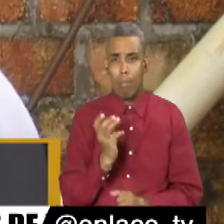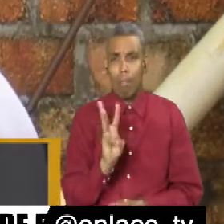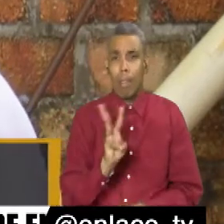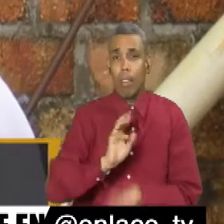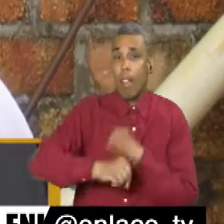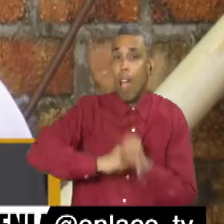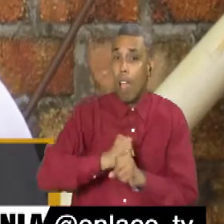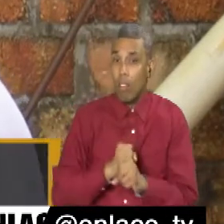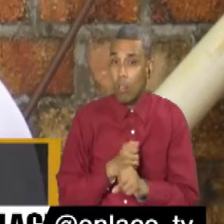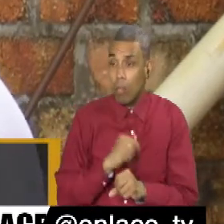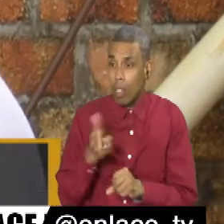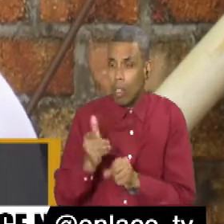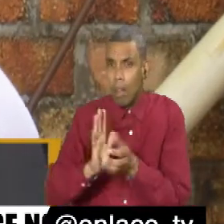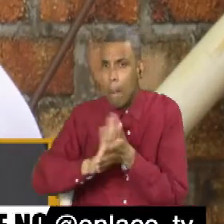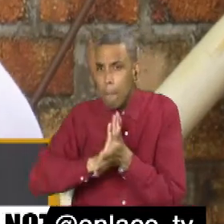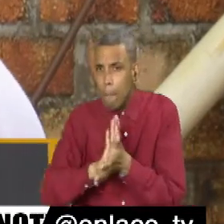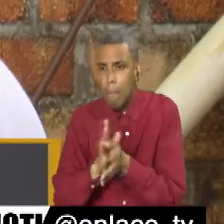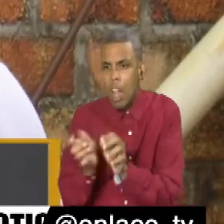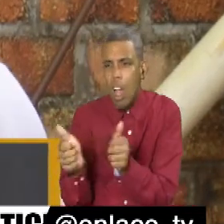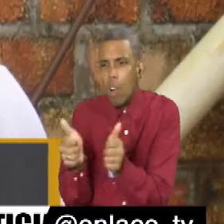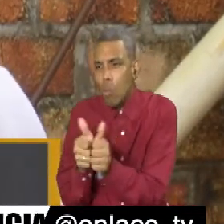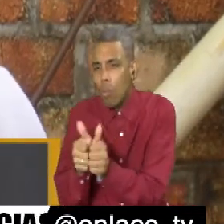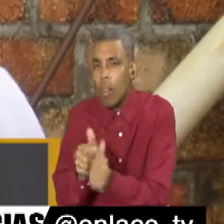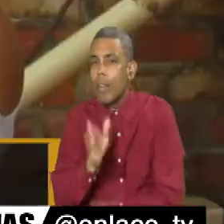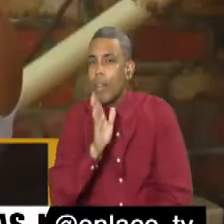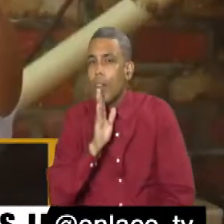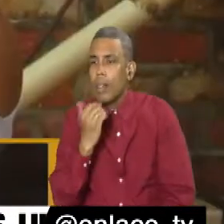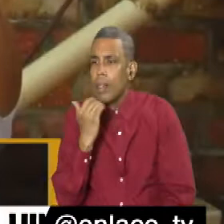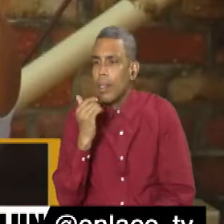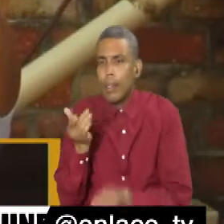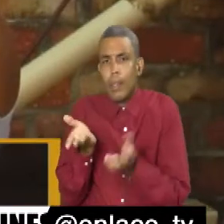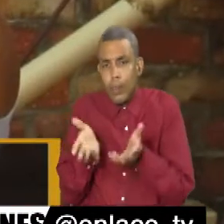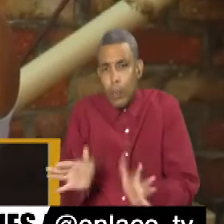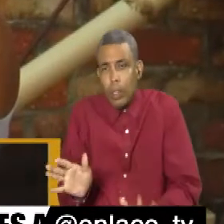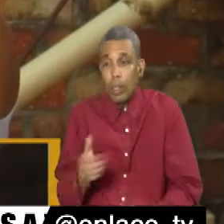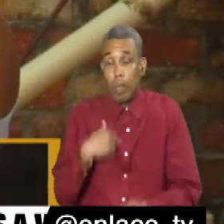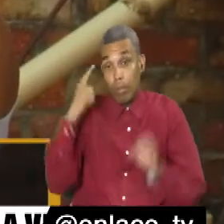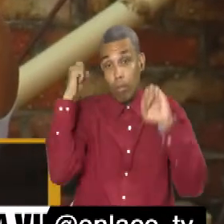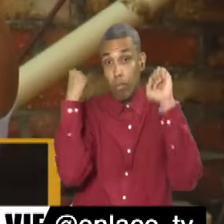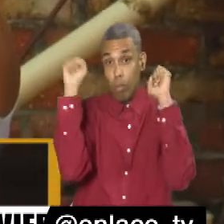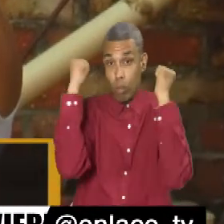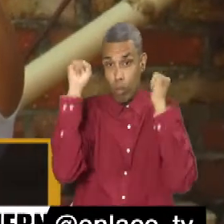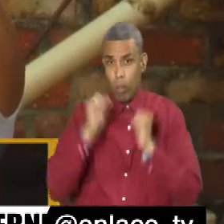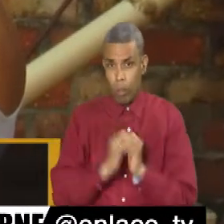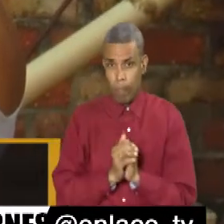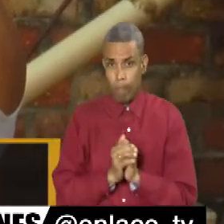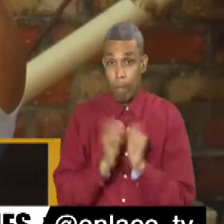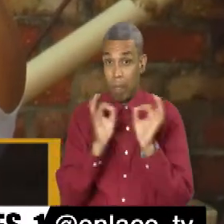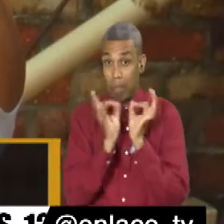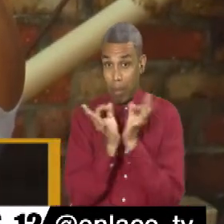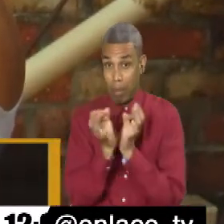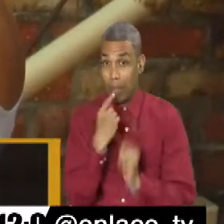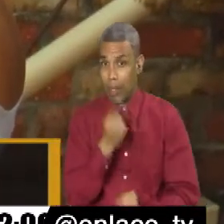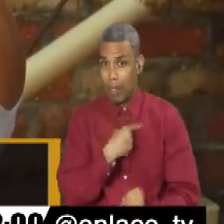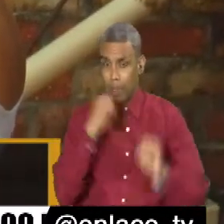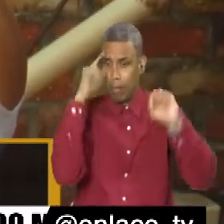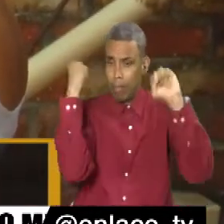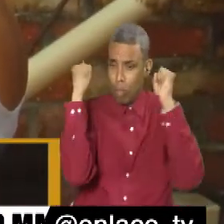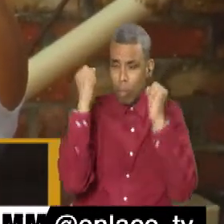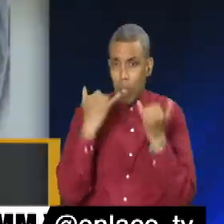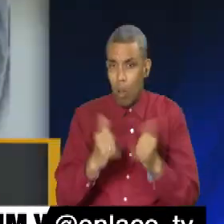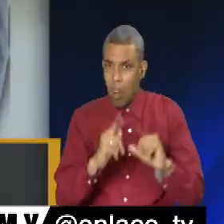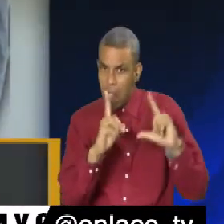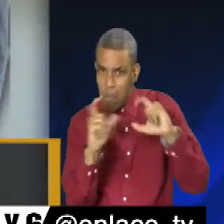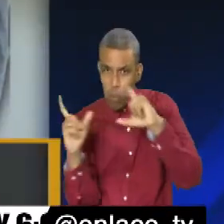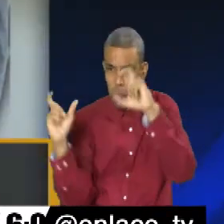el dato de esa persona donde está, pues de igual manera uno se preocupa. Desesperada se encuentra la familia de la joven, quienes manifestaron que empezarán a colocar fotos en